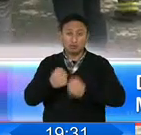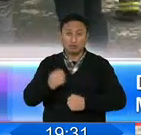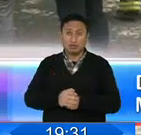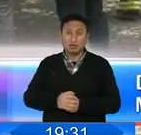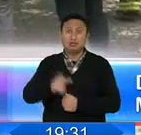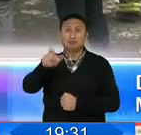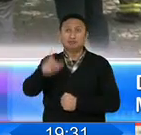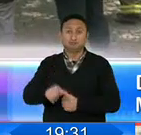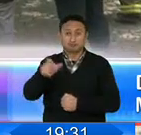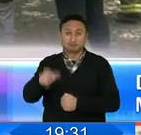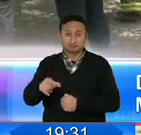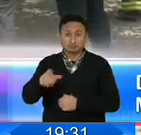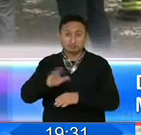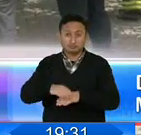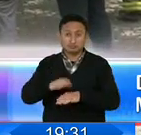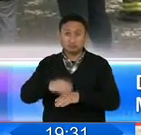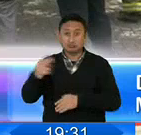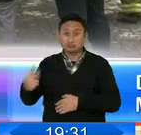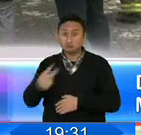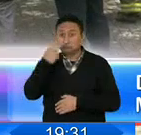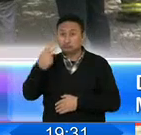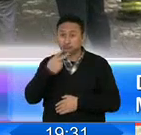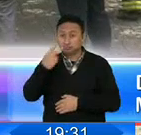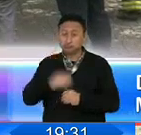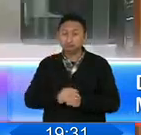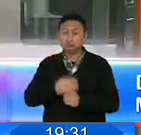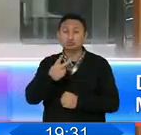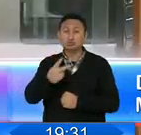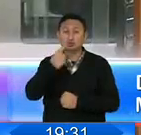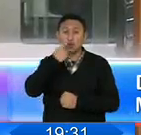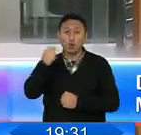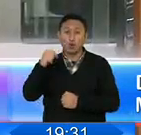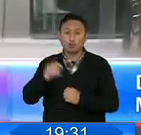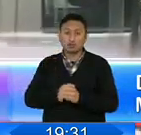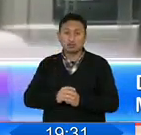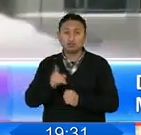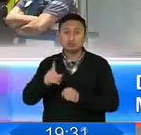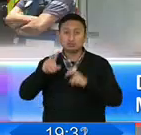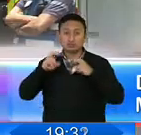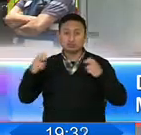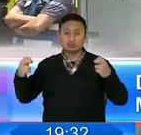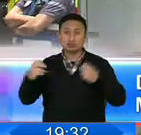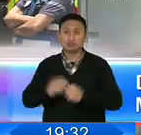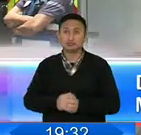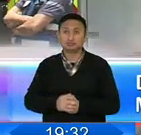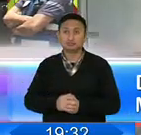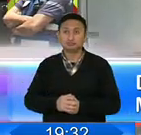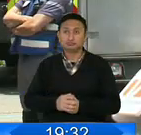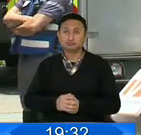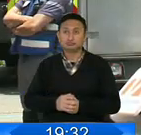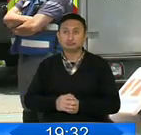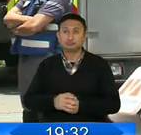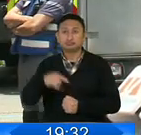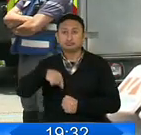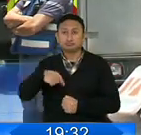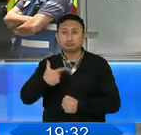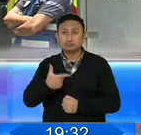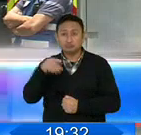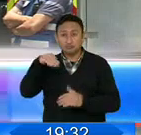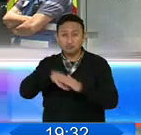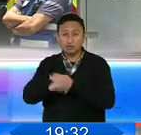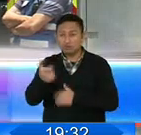afectados por la supuesta combustión del calefón fueron 2 hombres que se quedaron en la sala. Realizamos una medición atmosférica en el